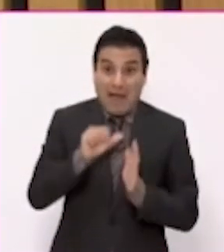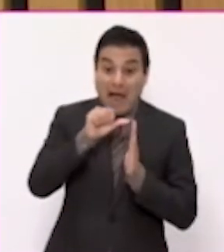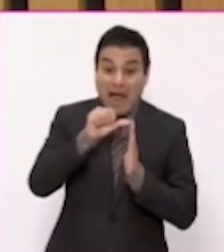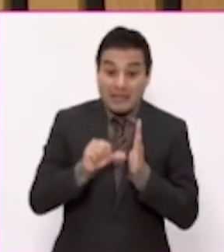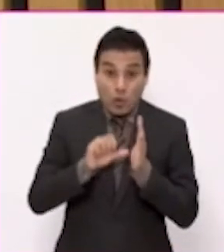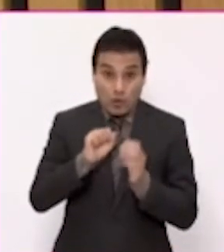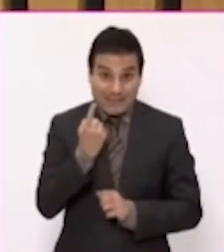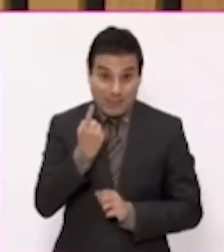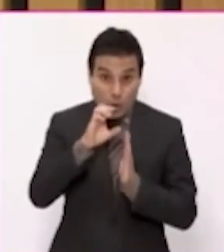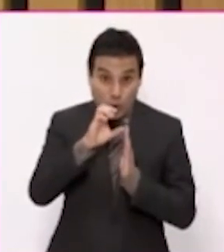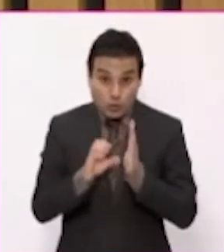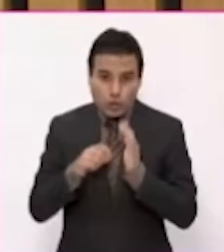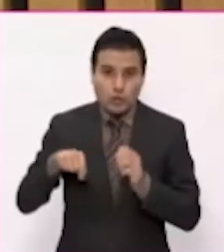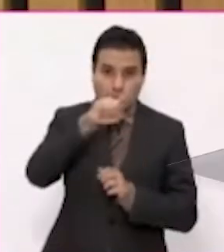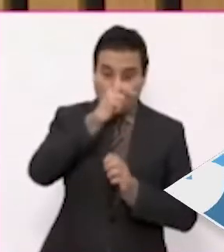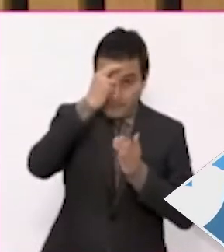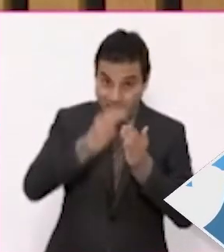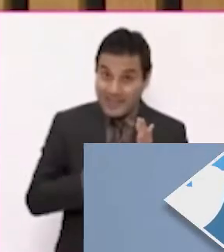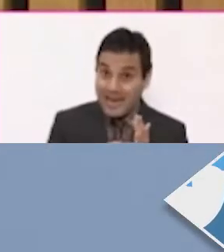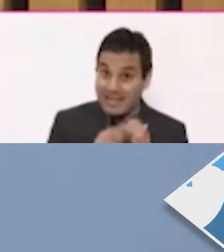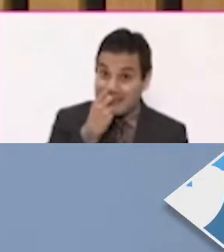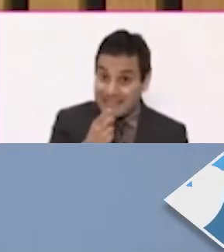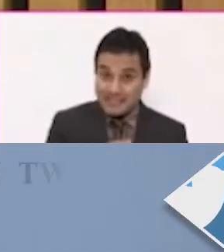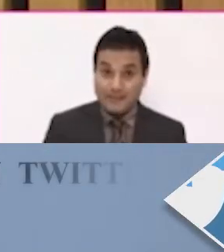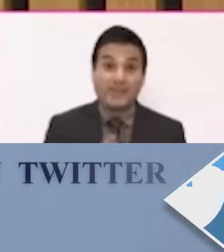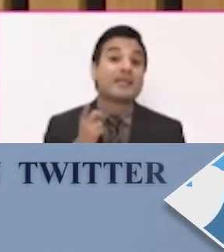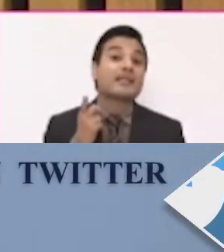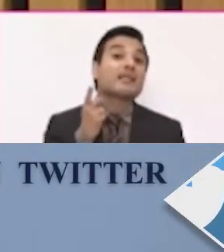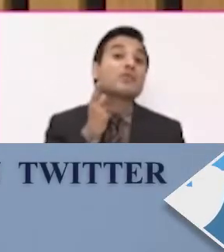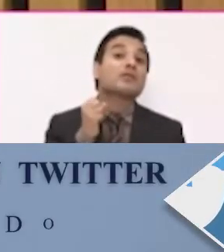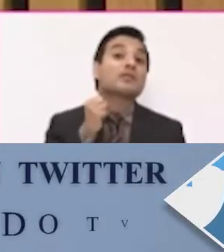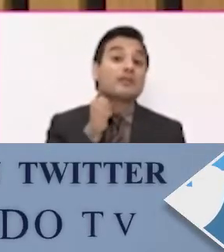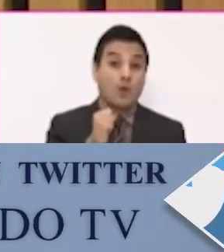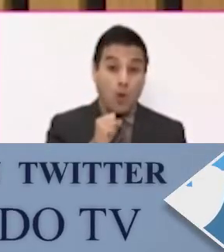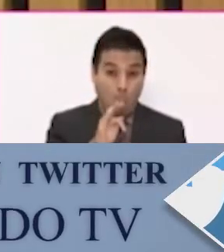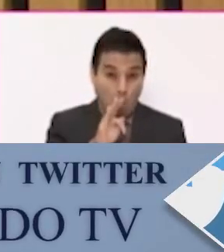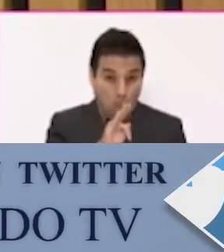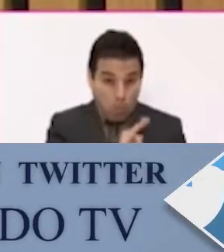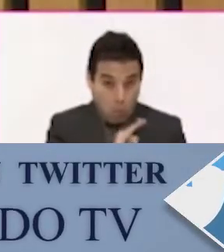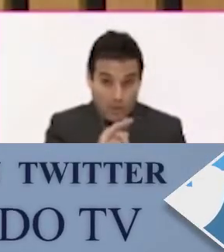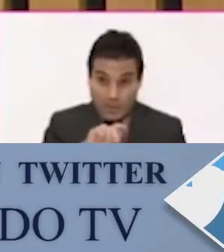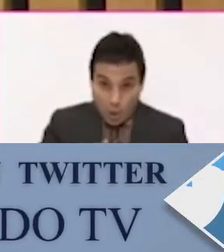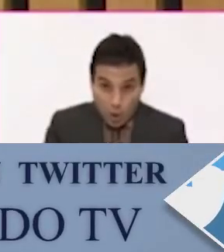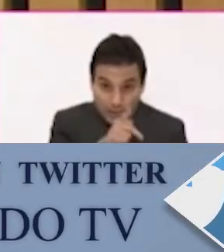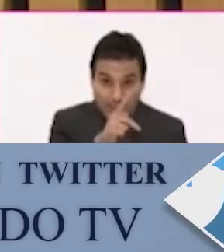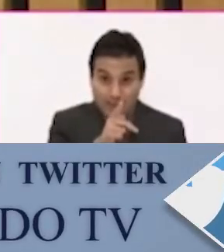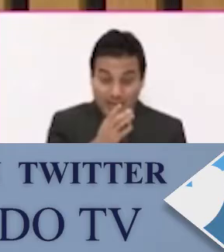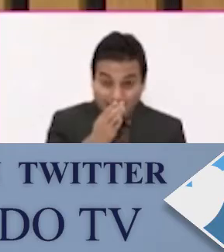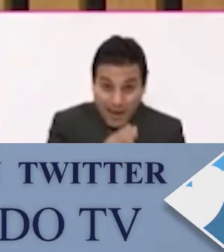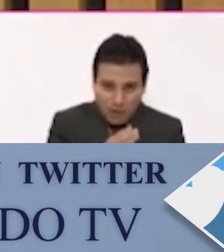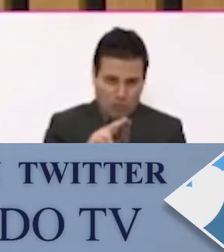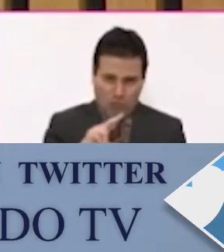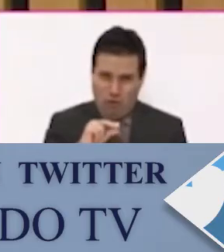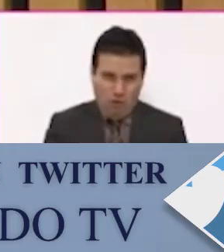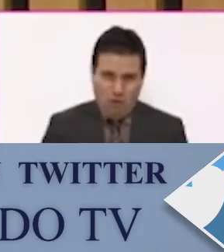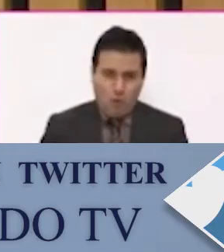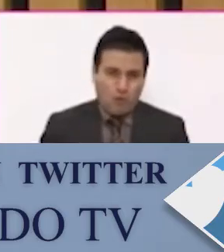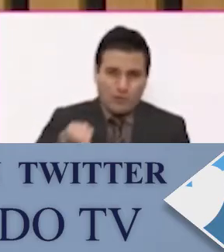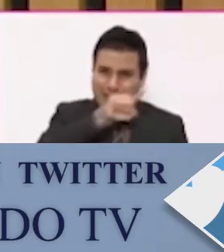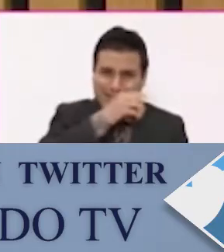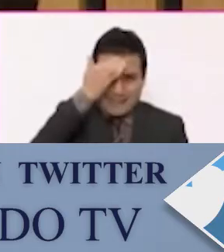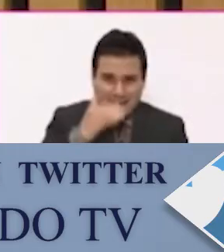61 constitucional que dice que ningún legislador o legisladora puede ser reconvenido mucho menos sancionado. Y tan lo saben que